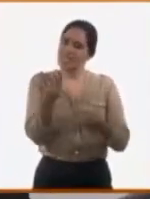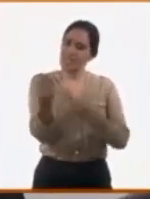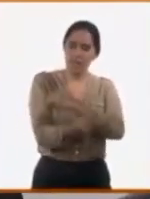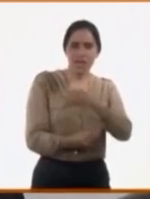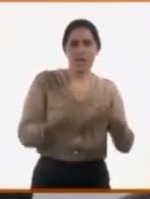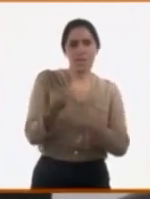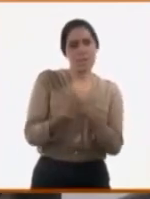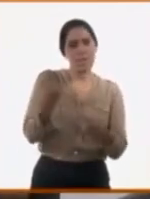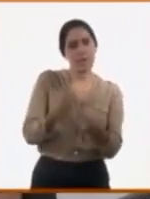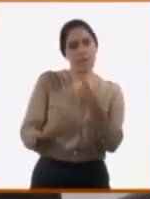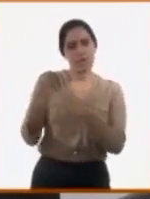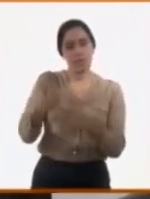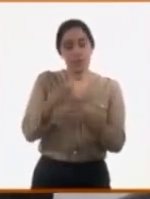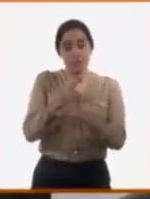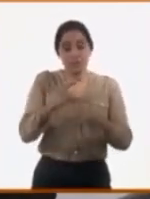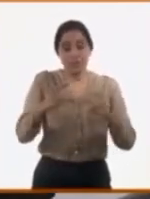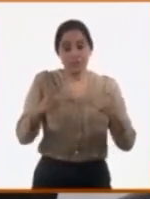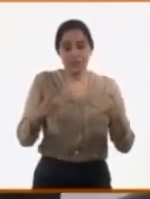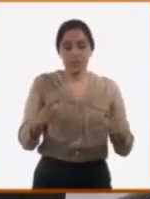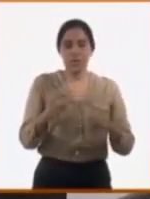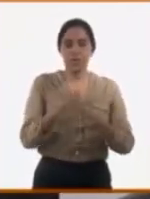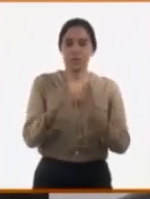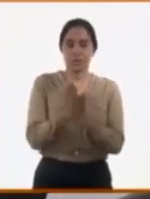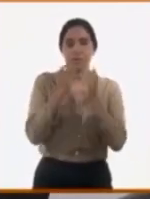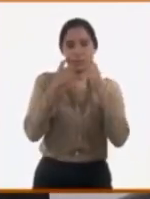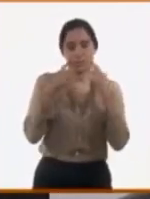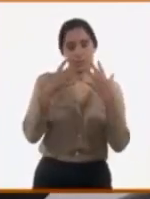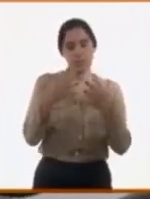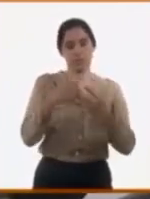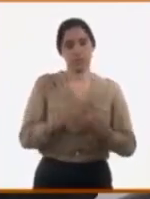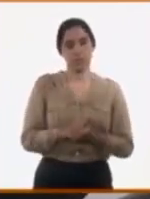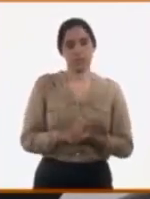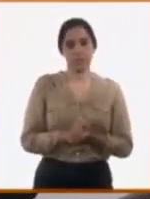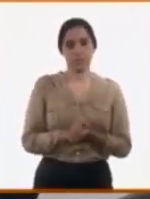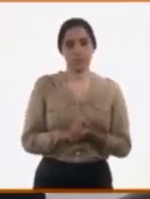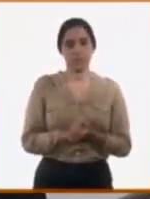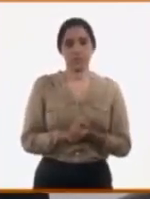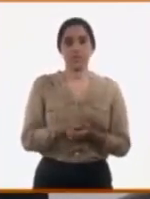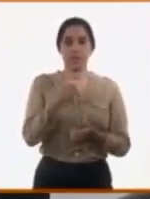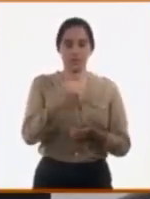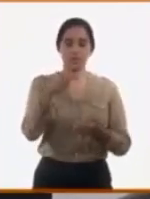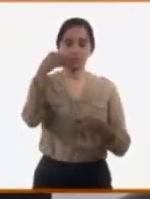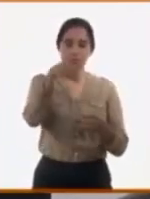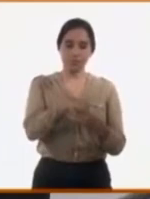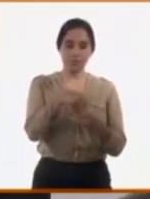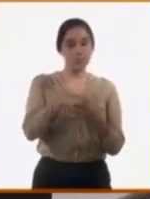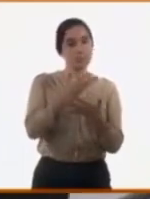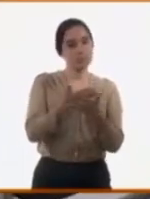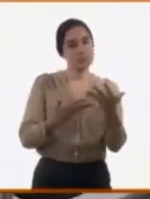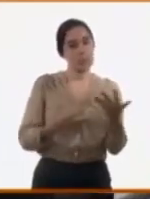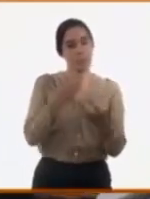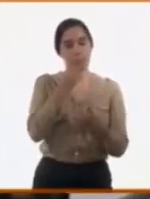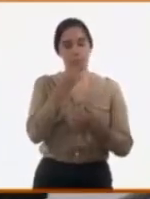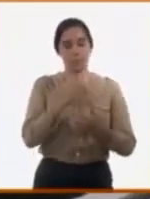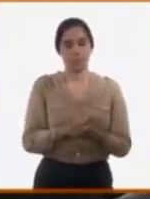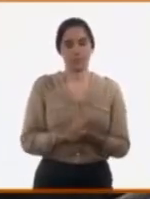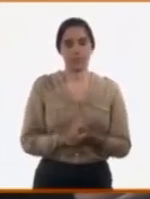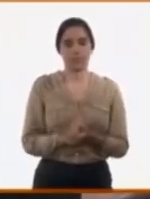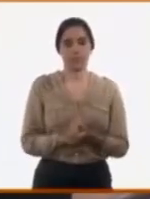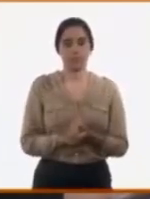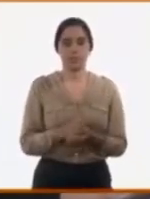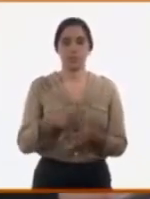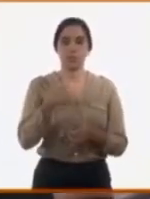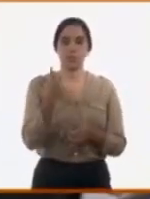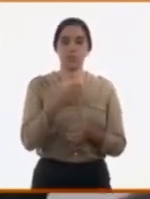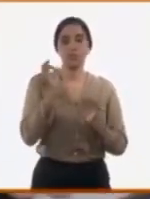permita extender eso es posible hacerlo está eh registrado como que pueden hacerlo Ah siempre hemos dicho por